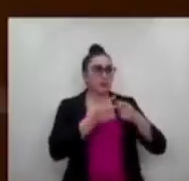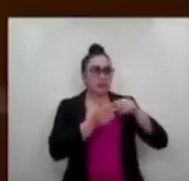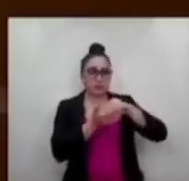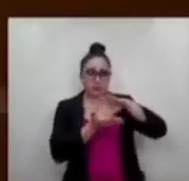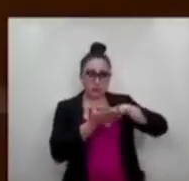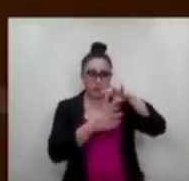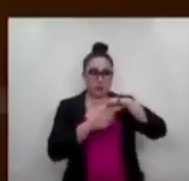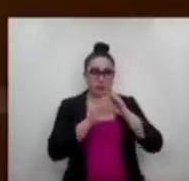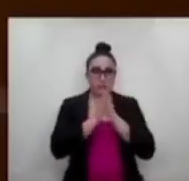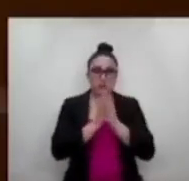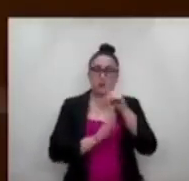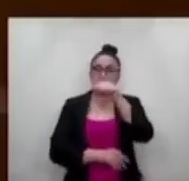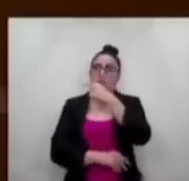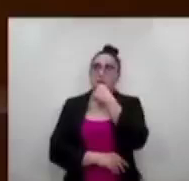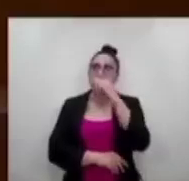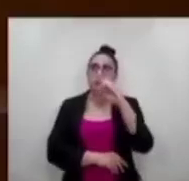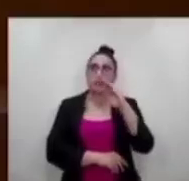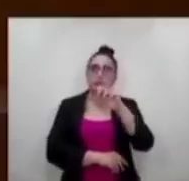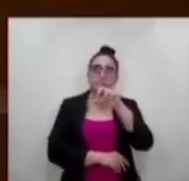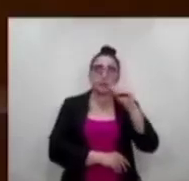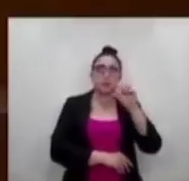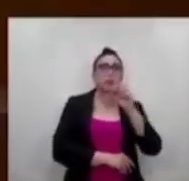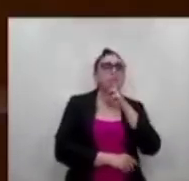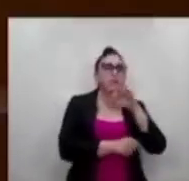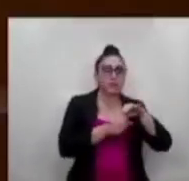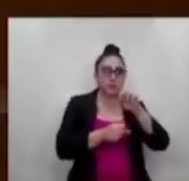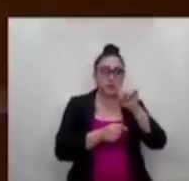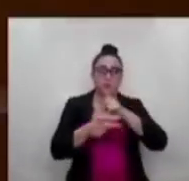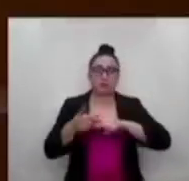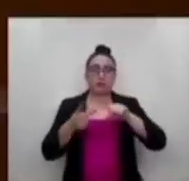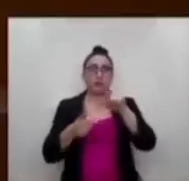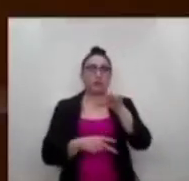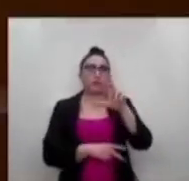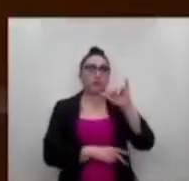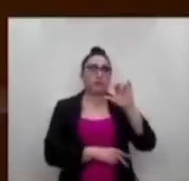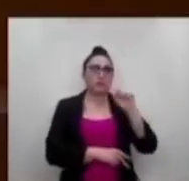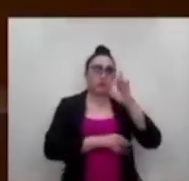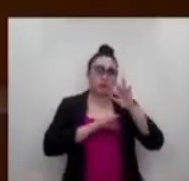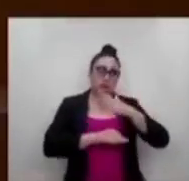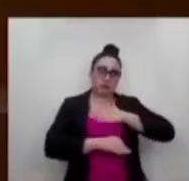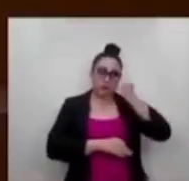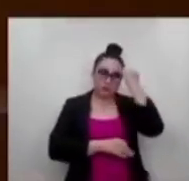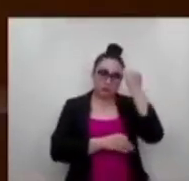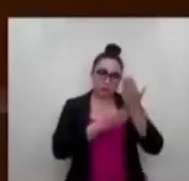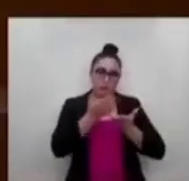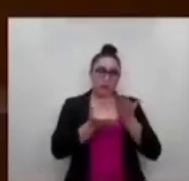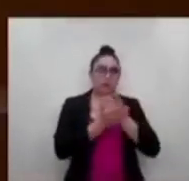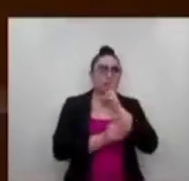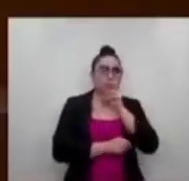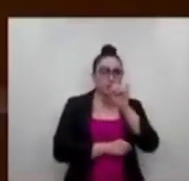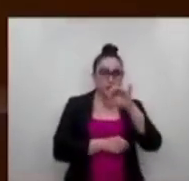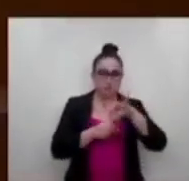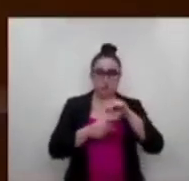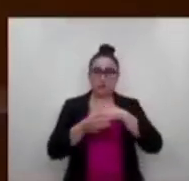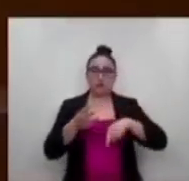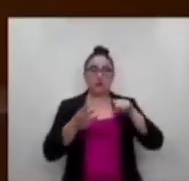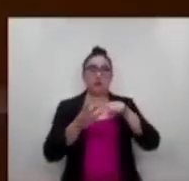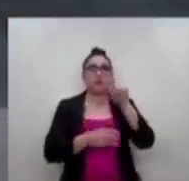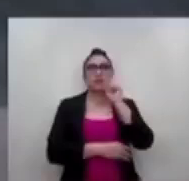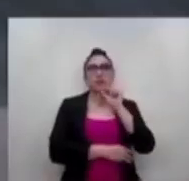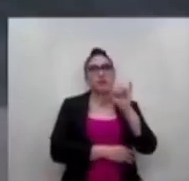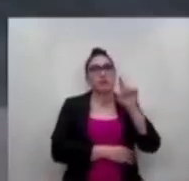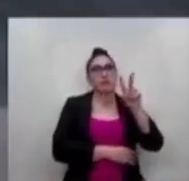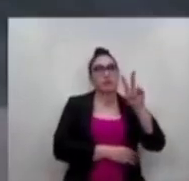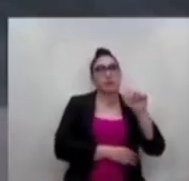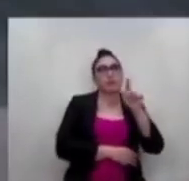Magistrado José Luis Ceballos Daza. A favor. Magistrado Luis Enrique Rivero Carrera. Es la propuesta de la ponencia. Magistrada María Silva Rojas. A favor también, gracias.